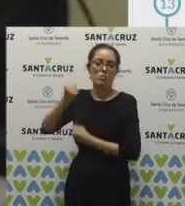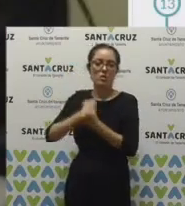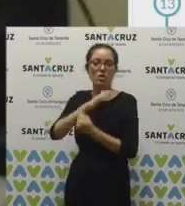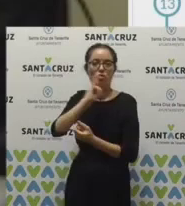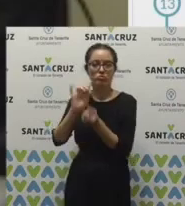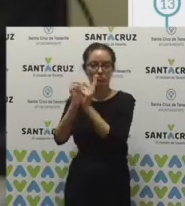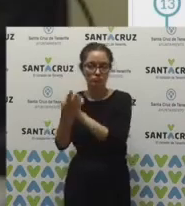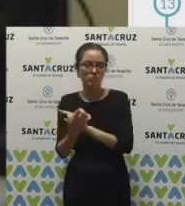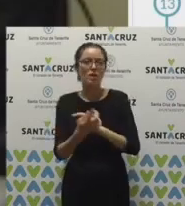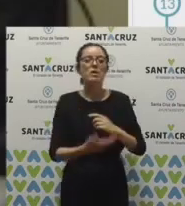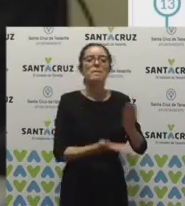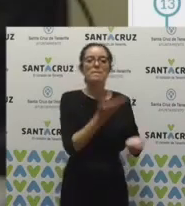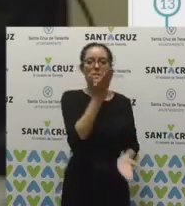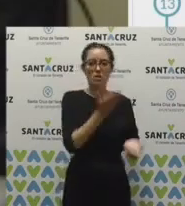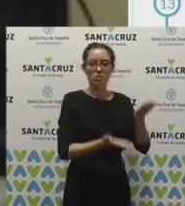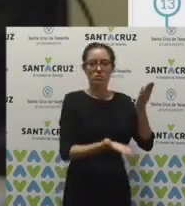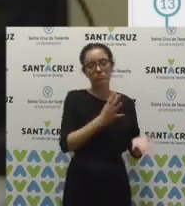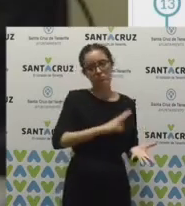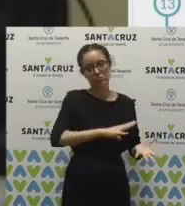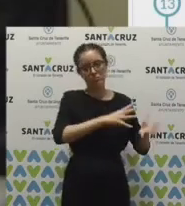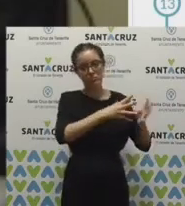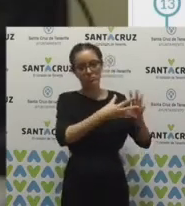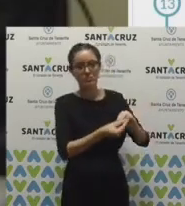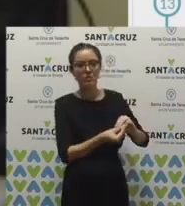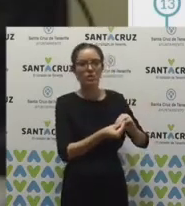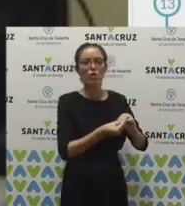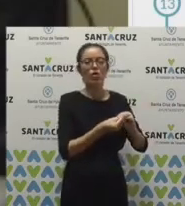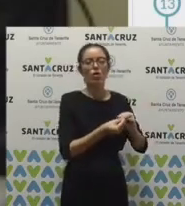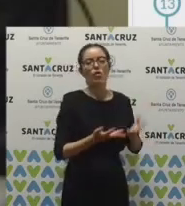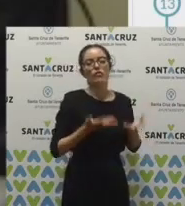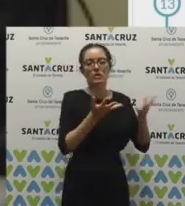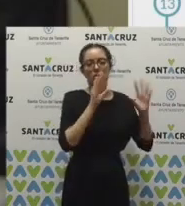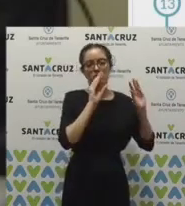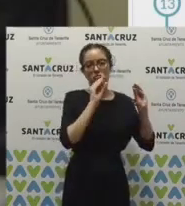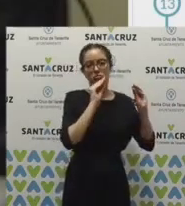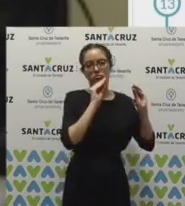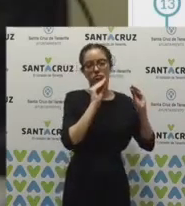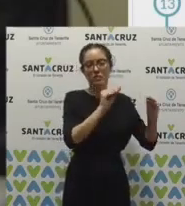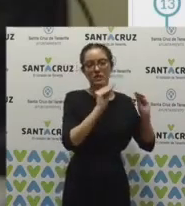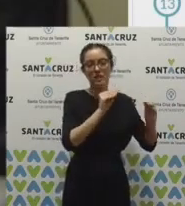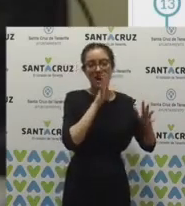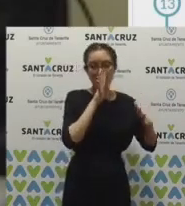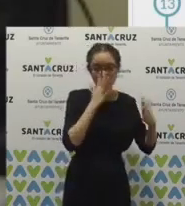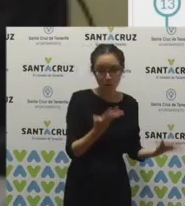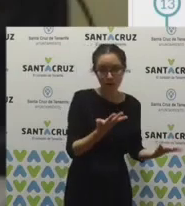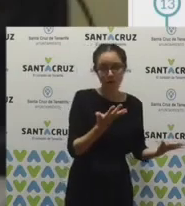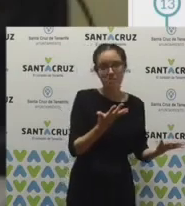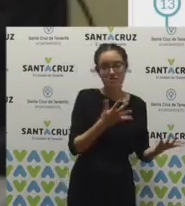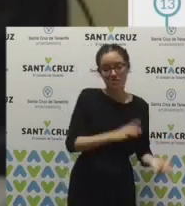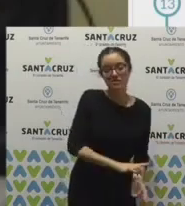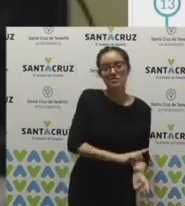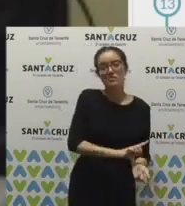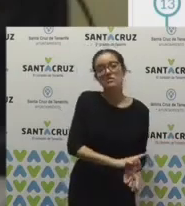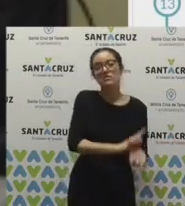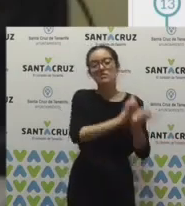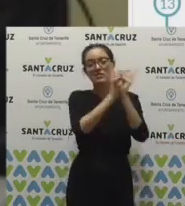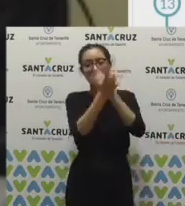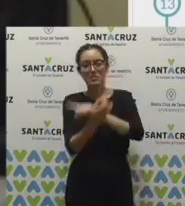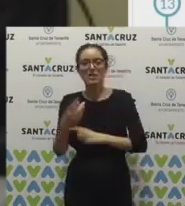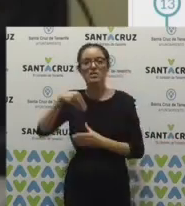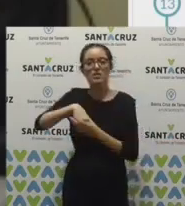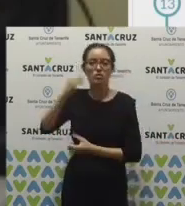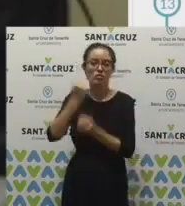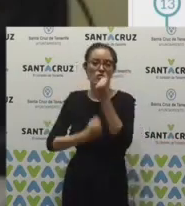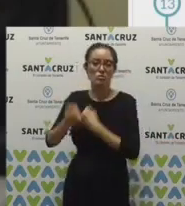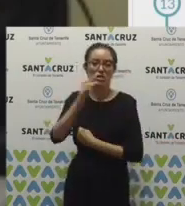valorar la adecuación de la oferta informativa actual a las demandas profesionales y de capacitación especificada en la economía azul